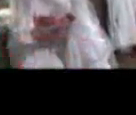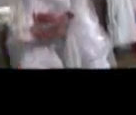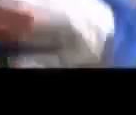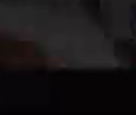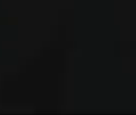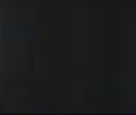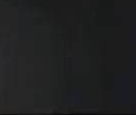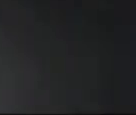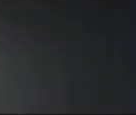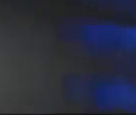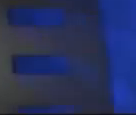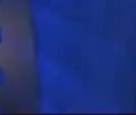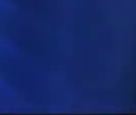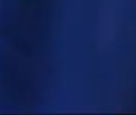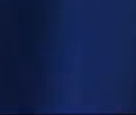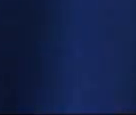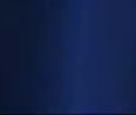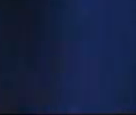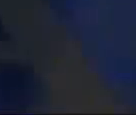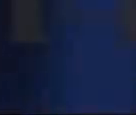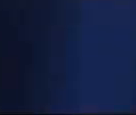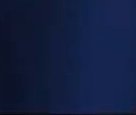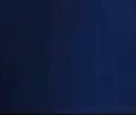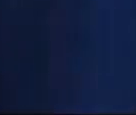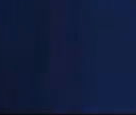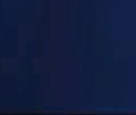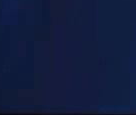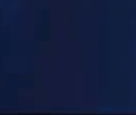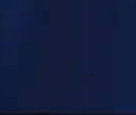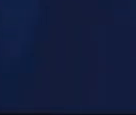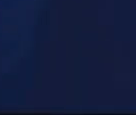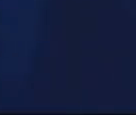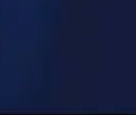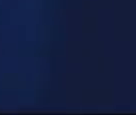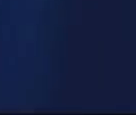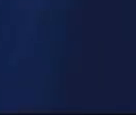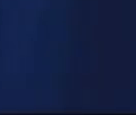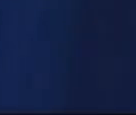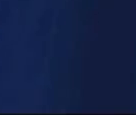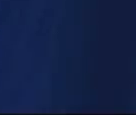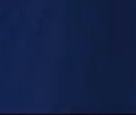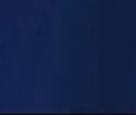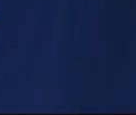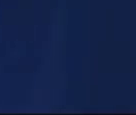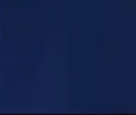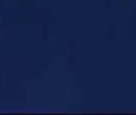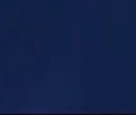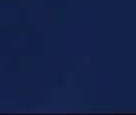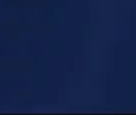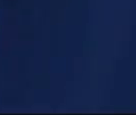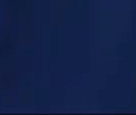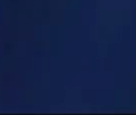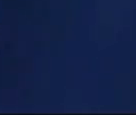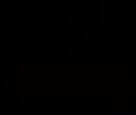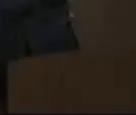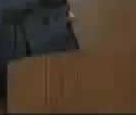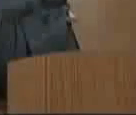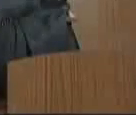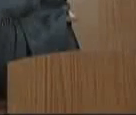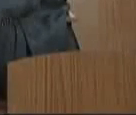afrodescendiente. Si no es Dinga. Esta semana en Lunes de Cinemateca, todos los lunes y jueves a las 9 de la noche.